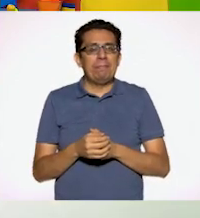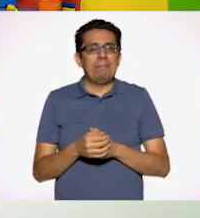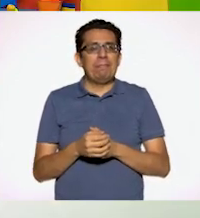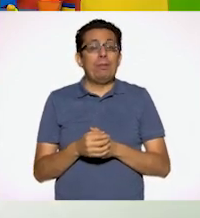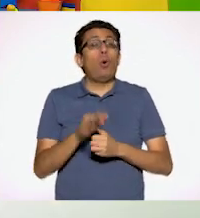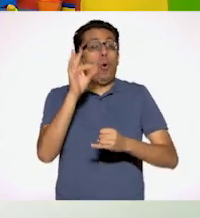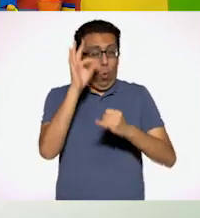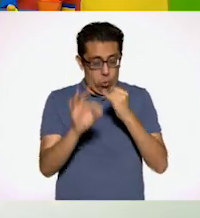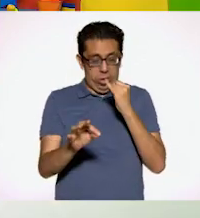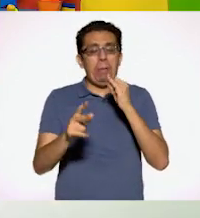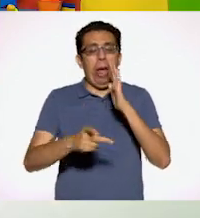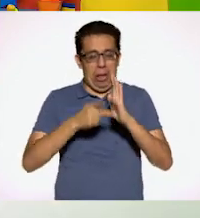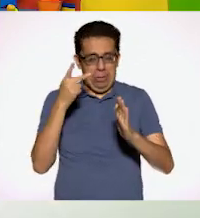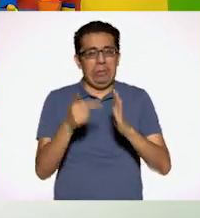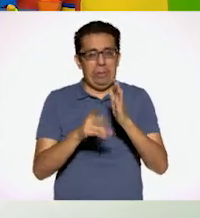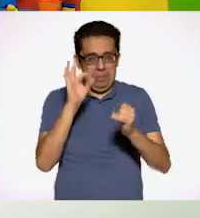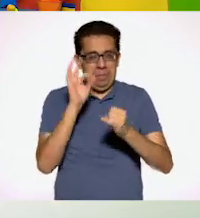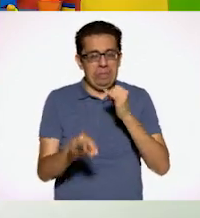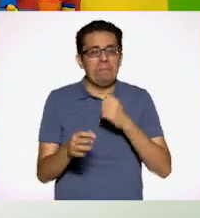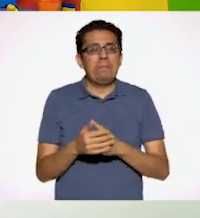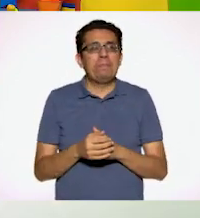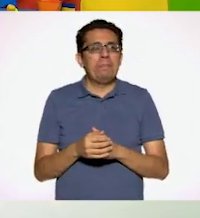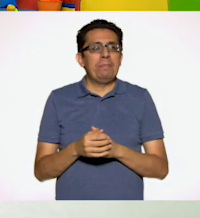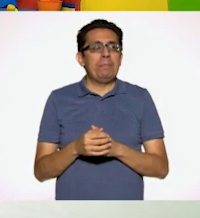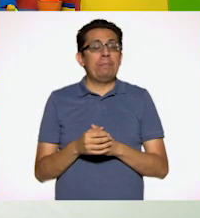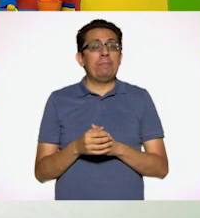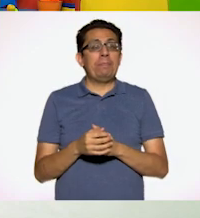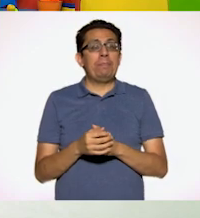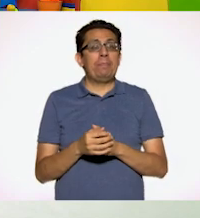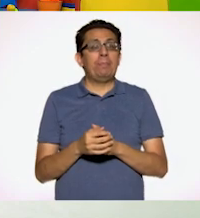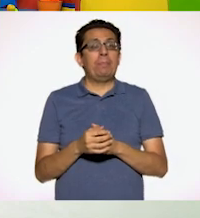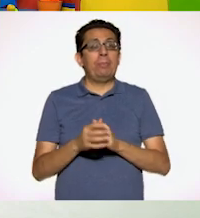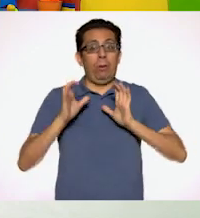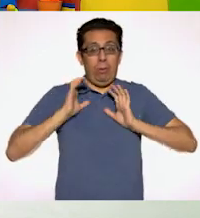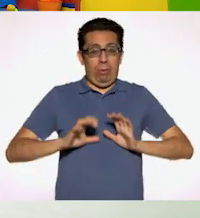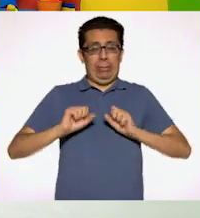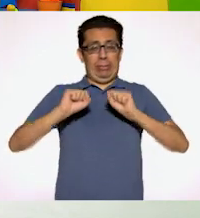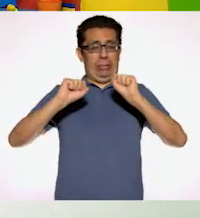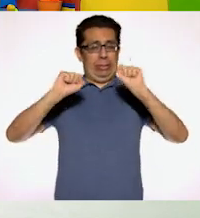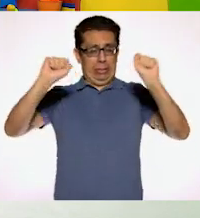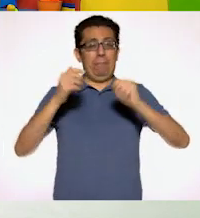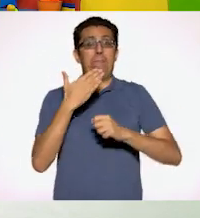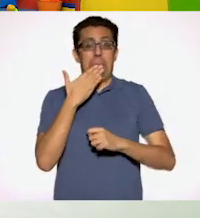Una última vez, ¿te parece? ¡Una última vez! Ay, estira muy bien tu cuerpo.